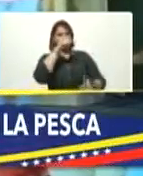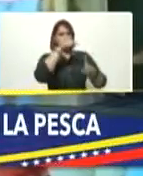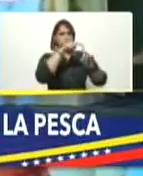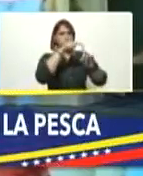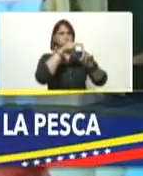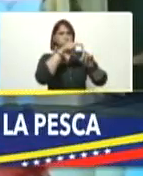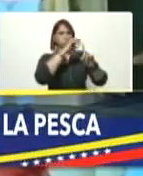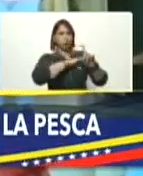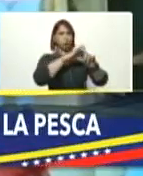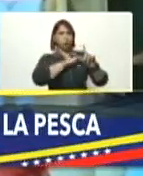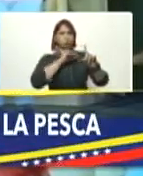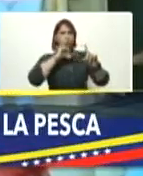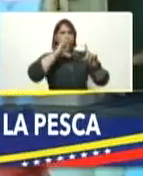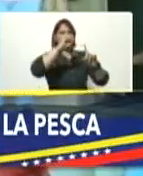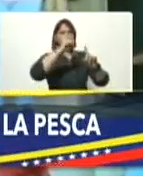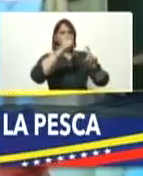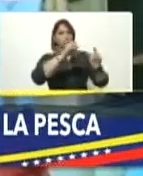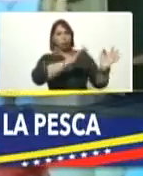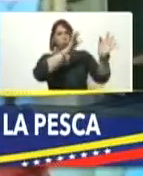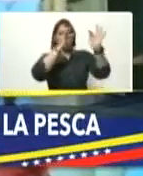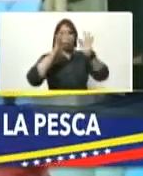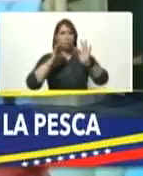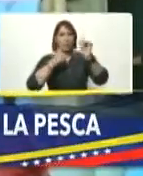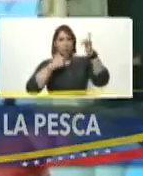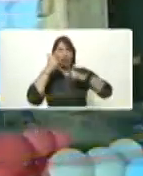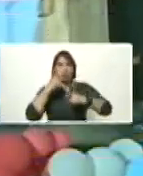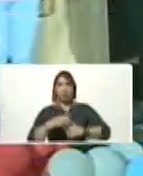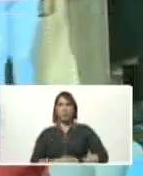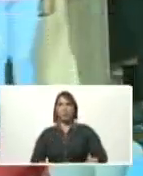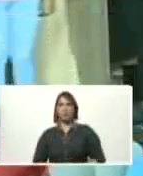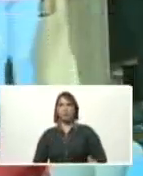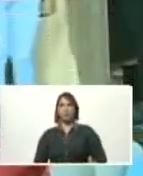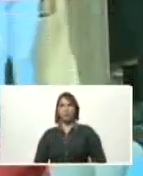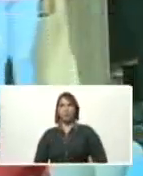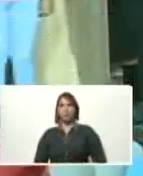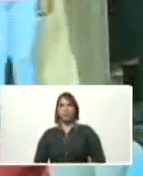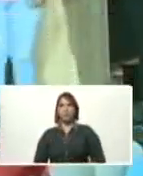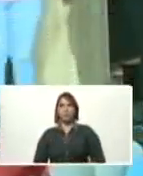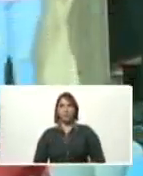construcción del feminismo que nos legó nuestro comandante Hugo Chávez. Adelante, presidente.